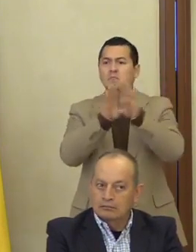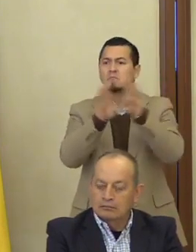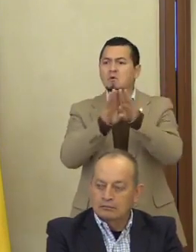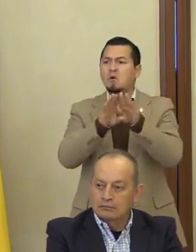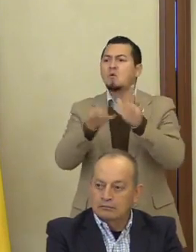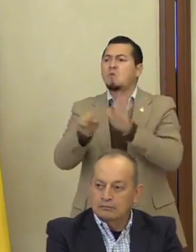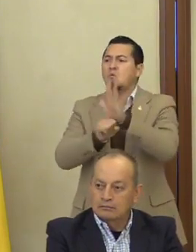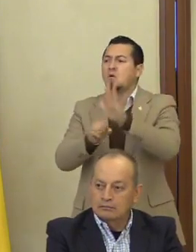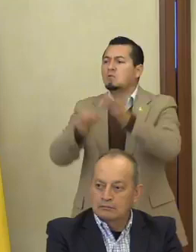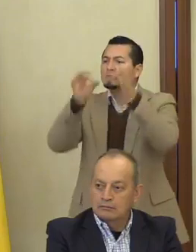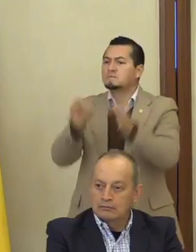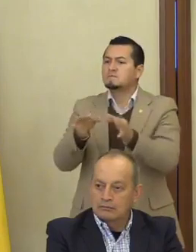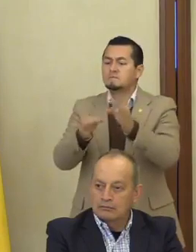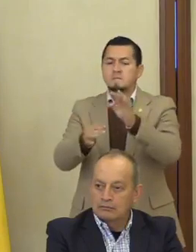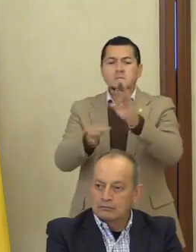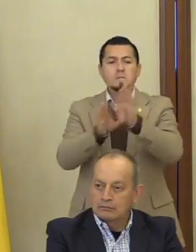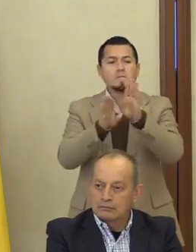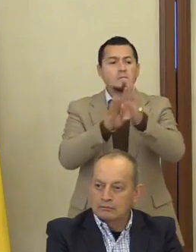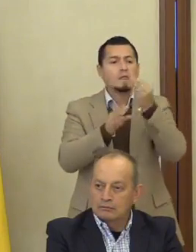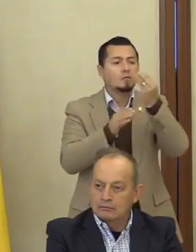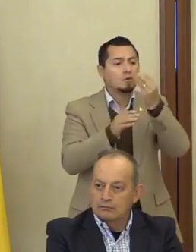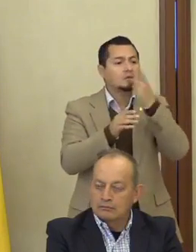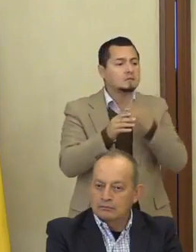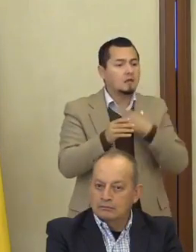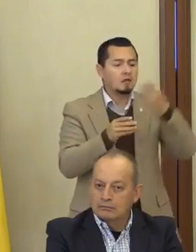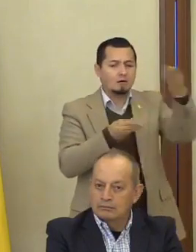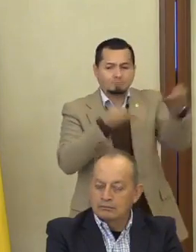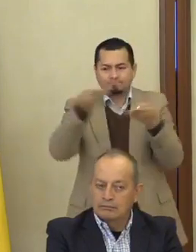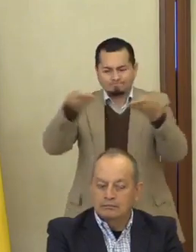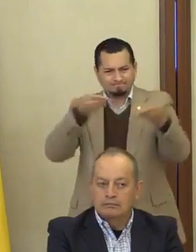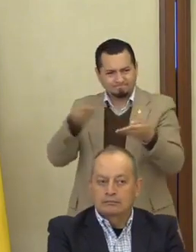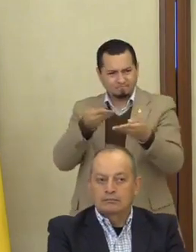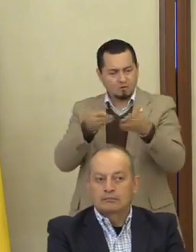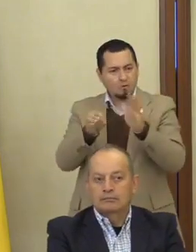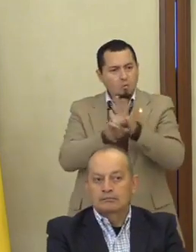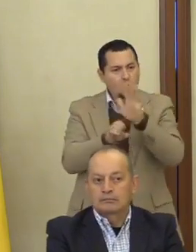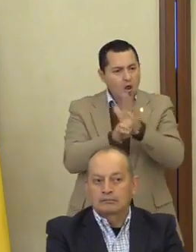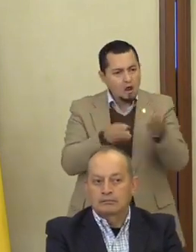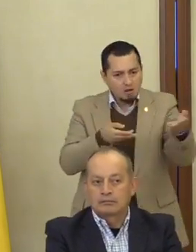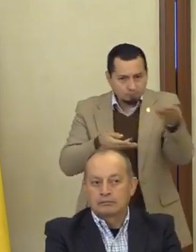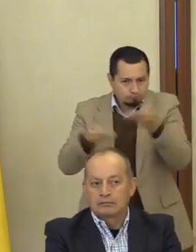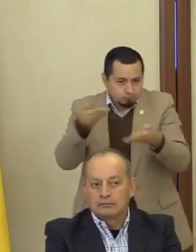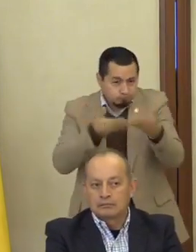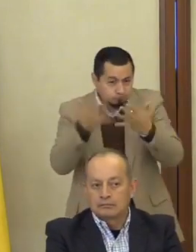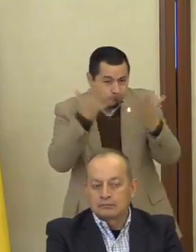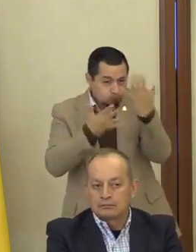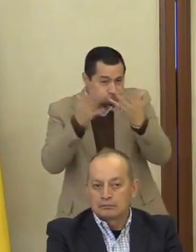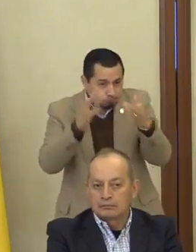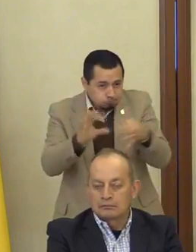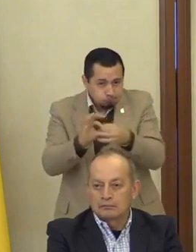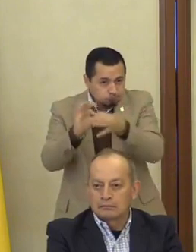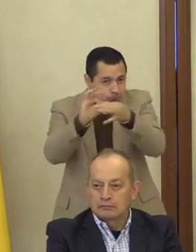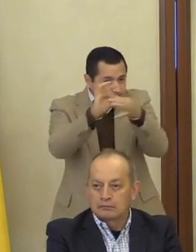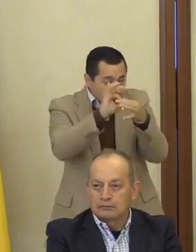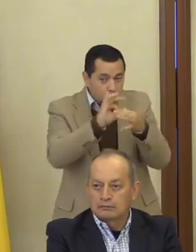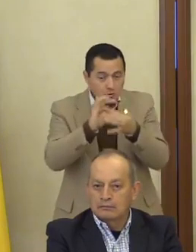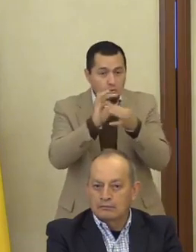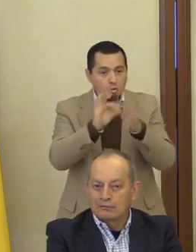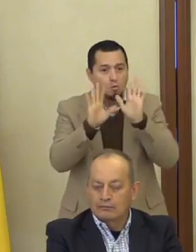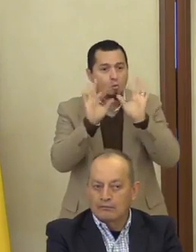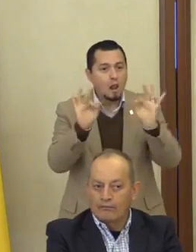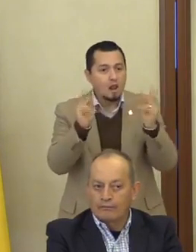como referencia, porque había mucha información y la información nunca cuadraba. Al hacer los primeros cruces de